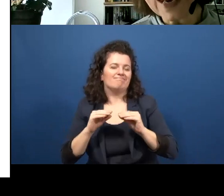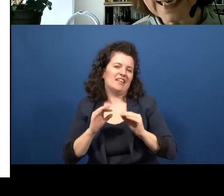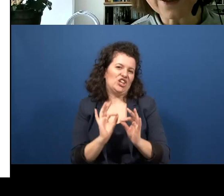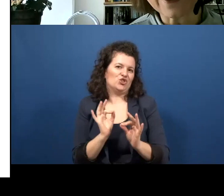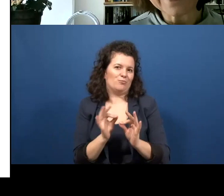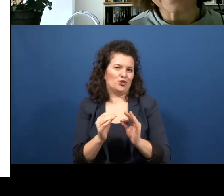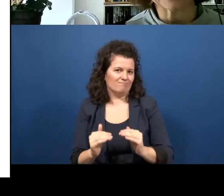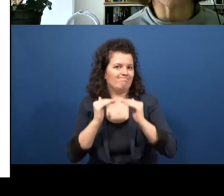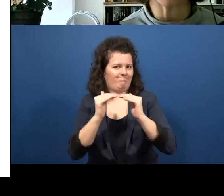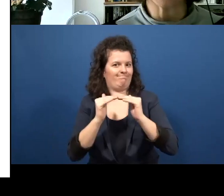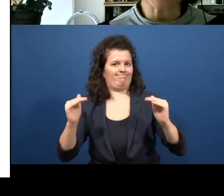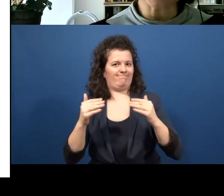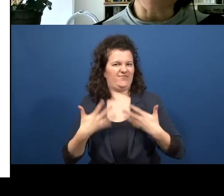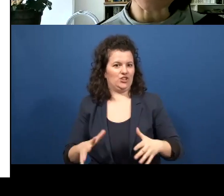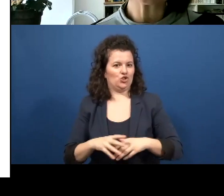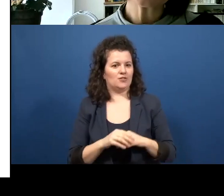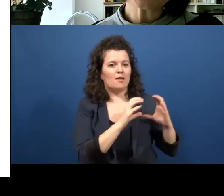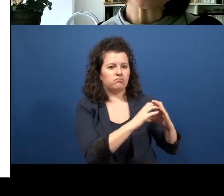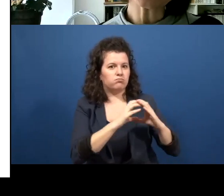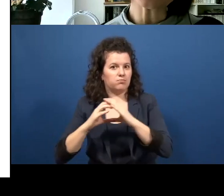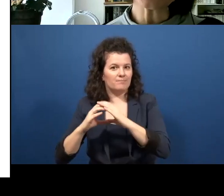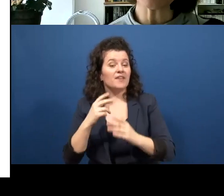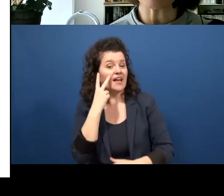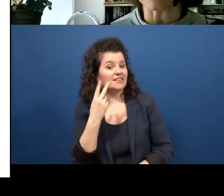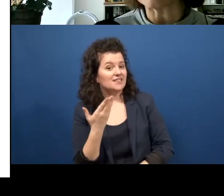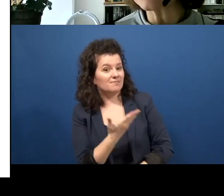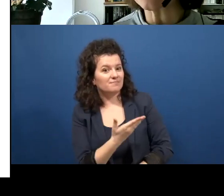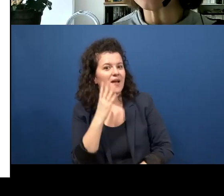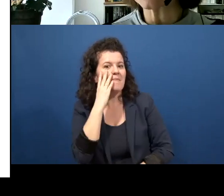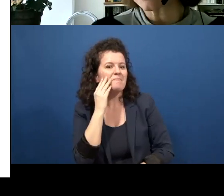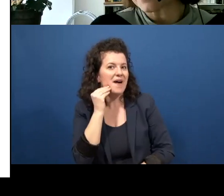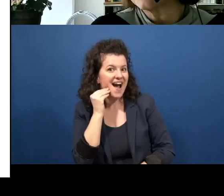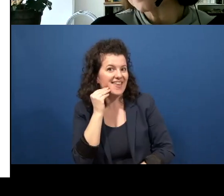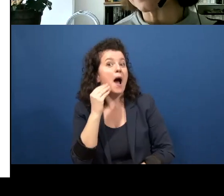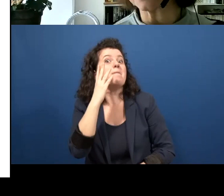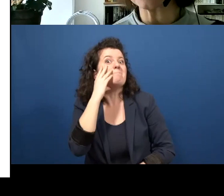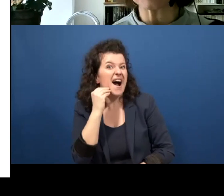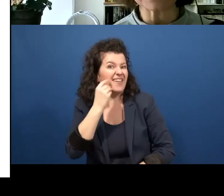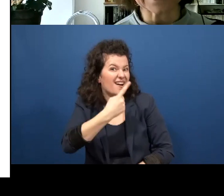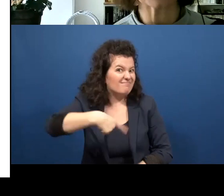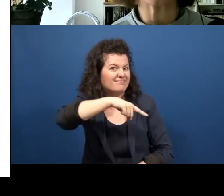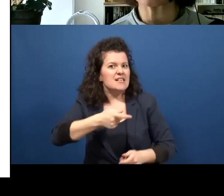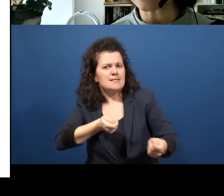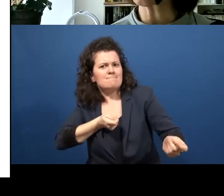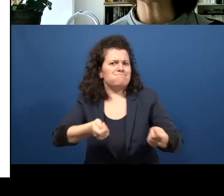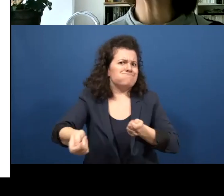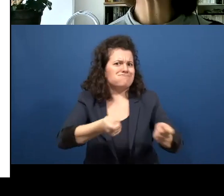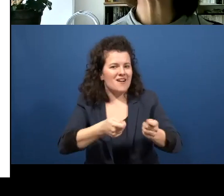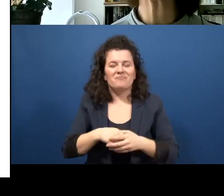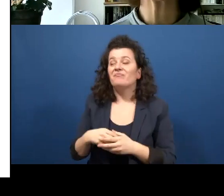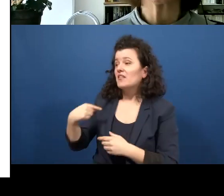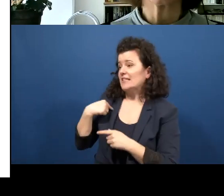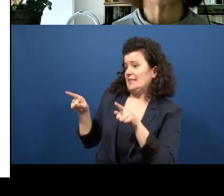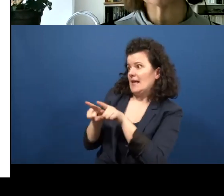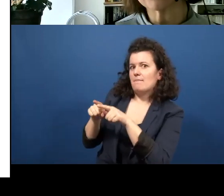están en la parte inferior. Y entonces fue Maya de WIT que nos ayudó a organizar